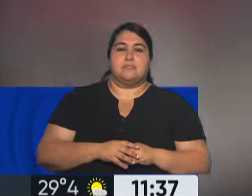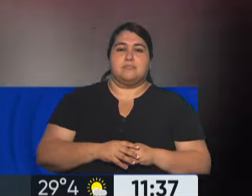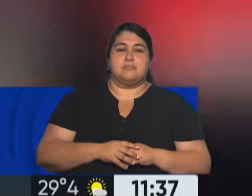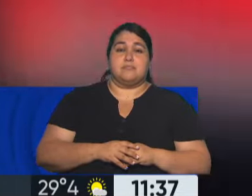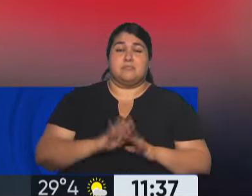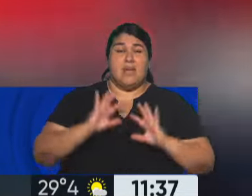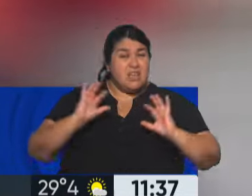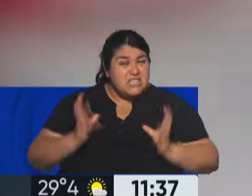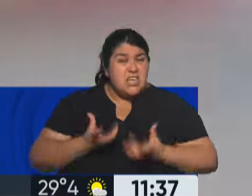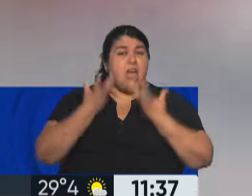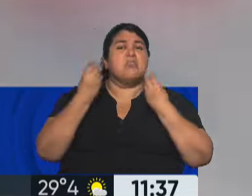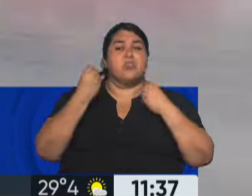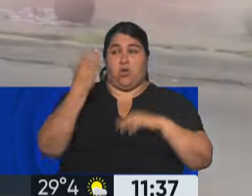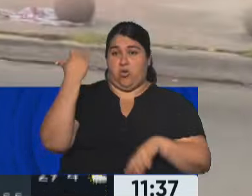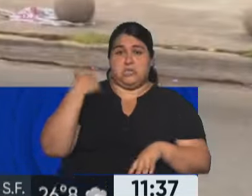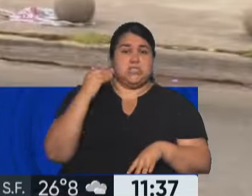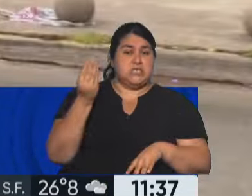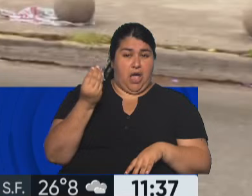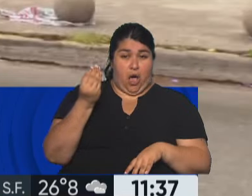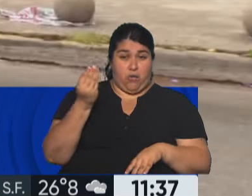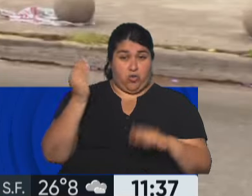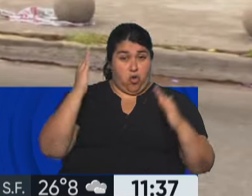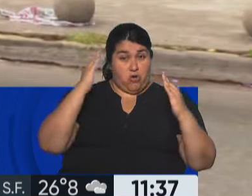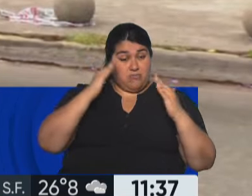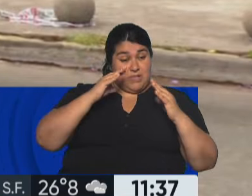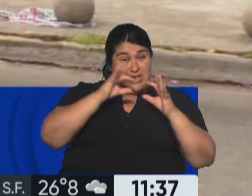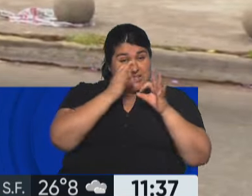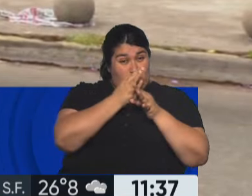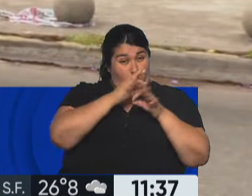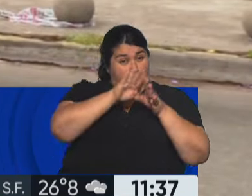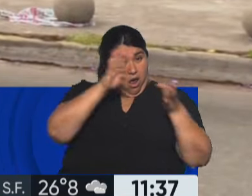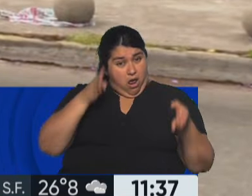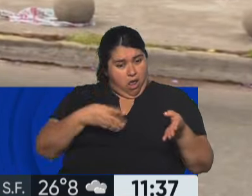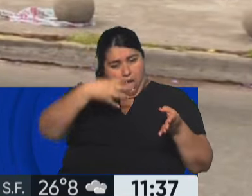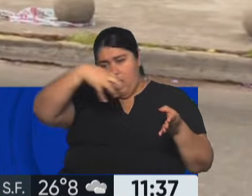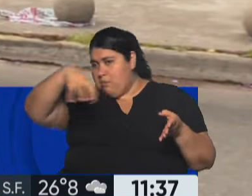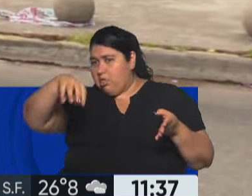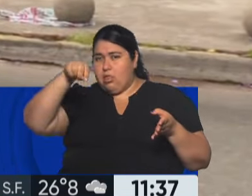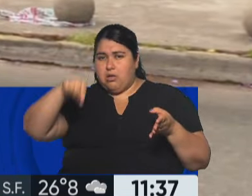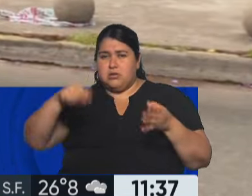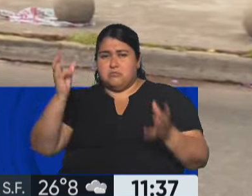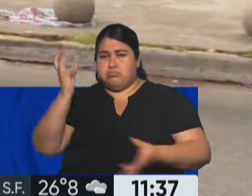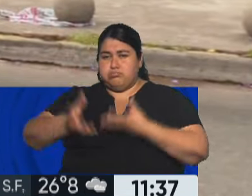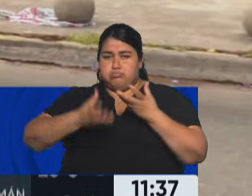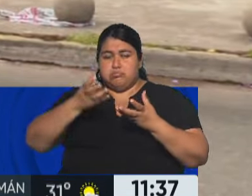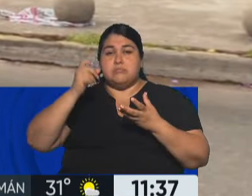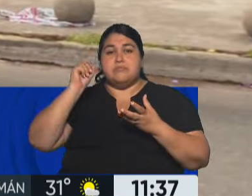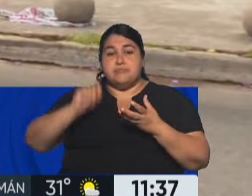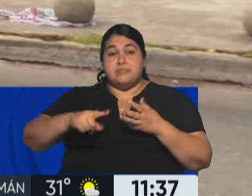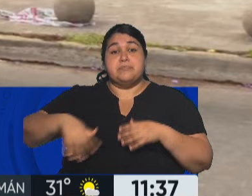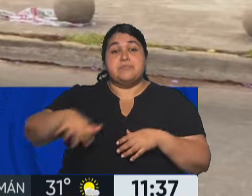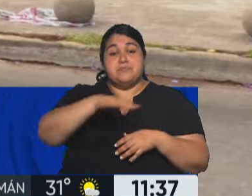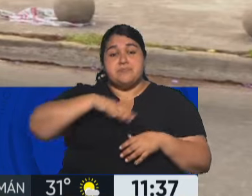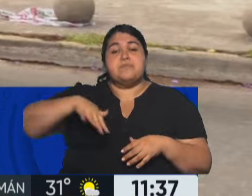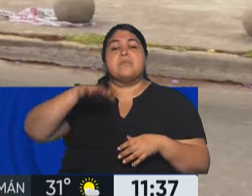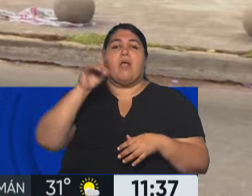el incendio ocurrió el día sábado en la parte trasera de este edificio la escuela secundaria número 8 Luis piedrabuena ubicada en